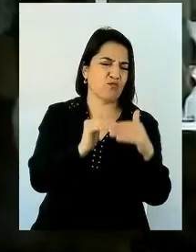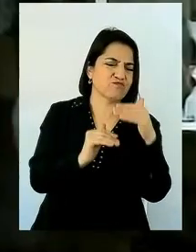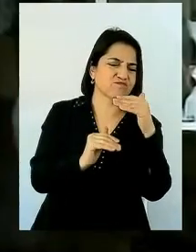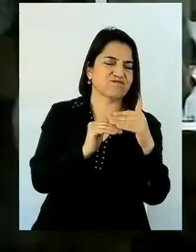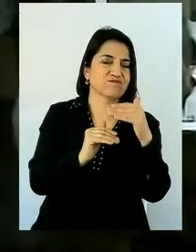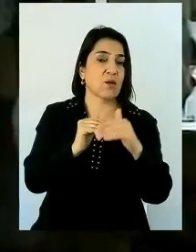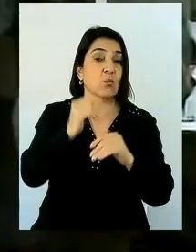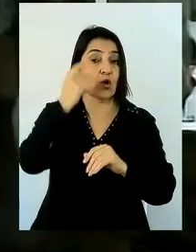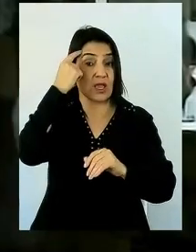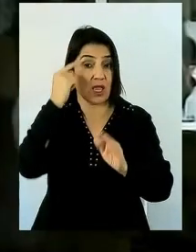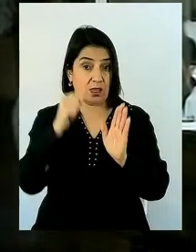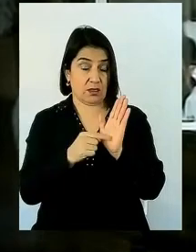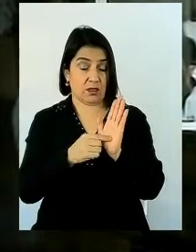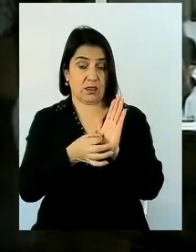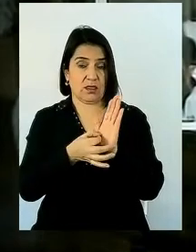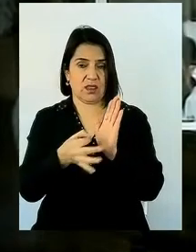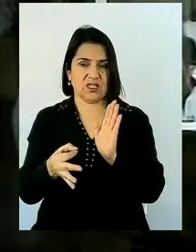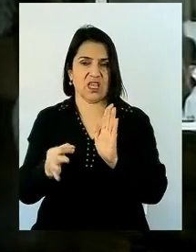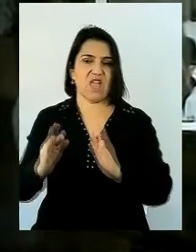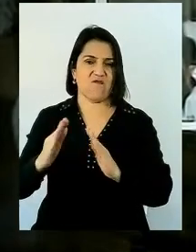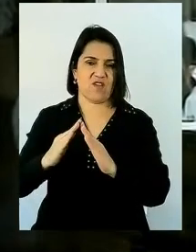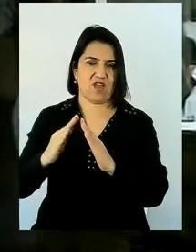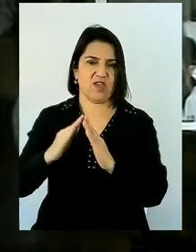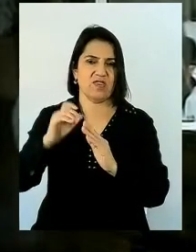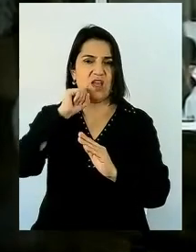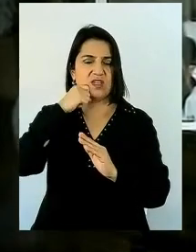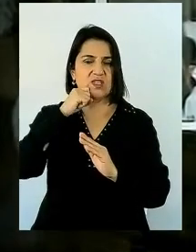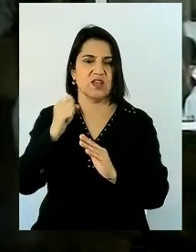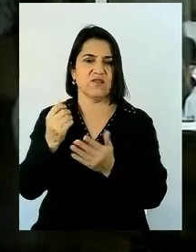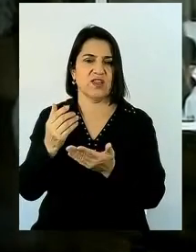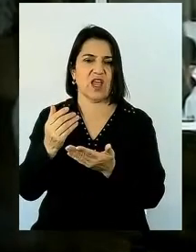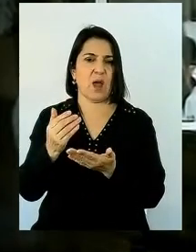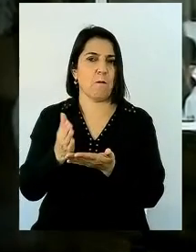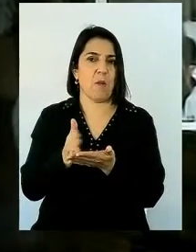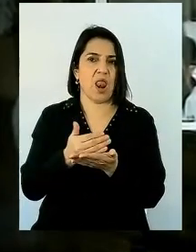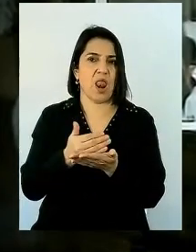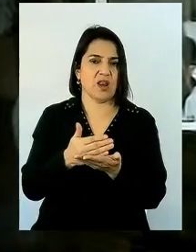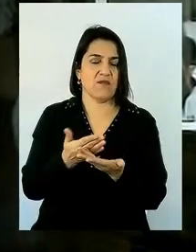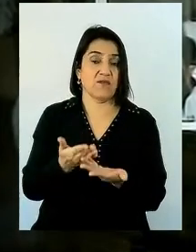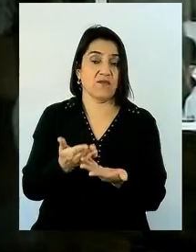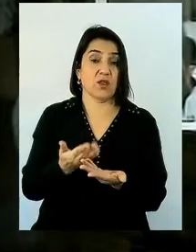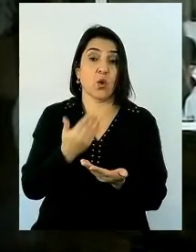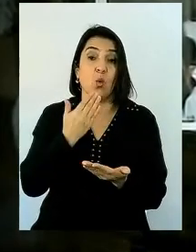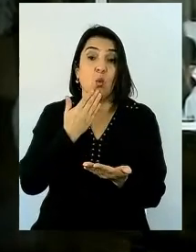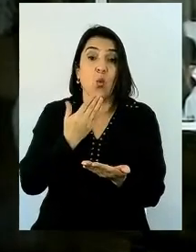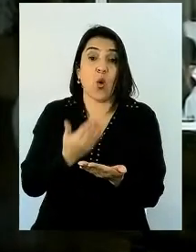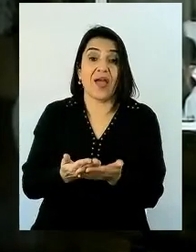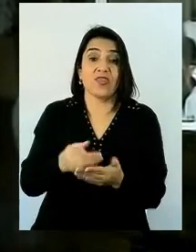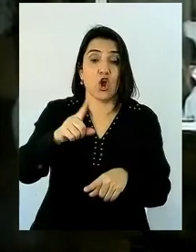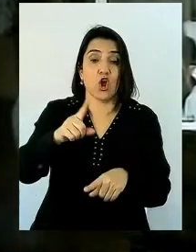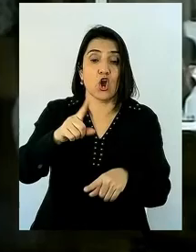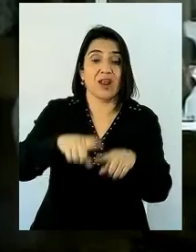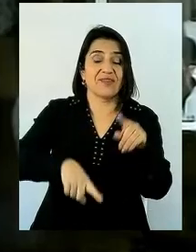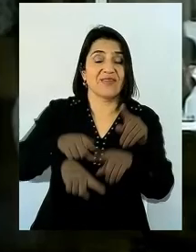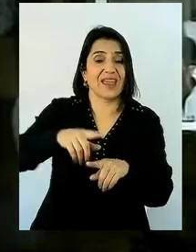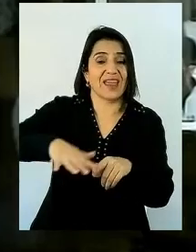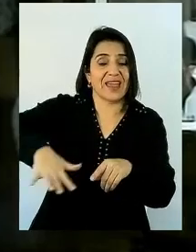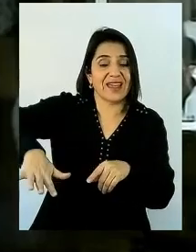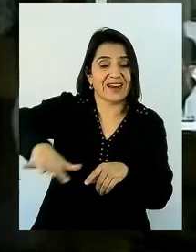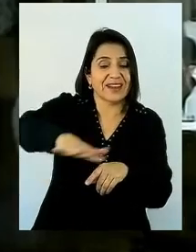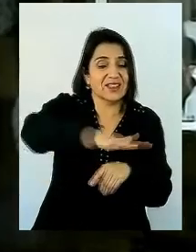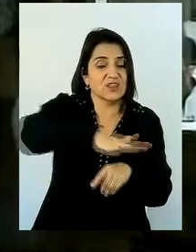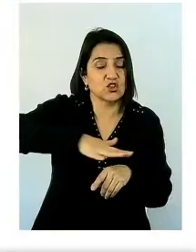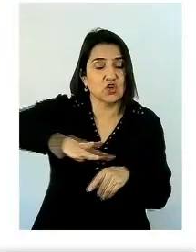siendo un ente de planificación, cuando el territorio tiene que estar planificado para